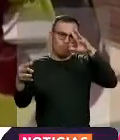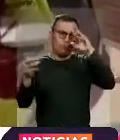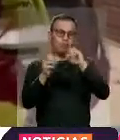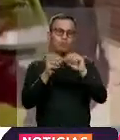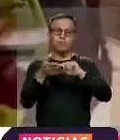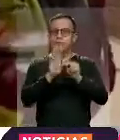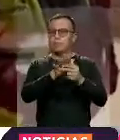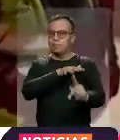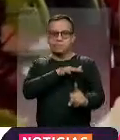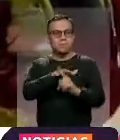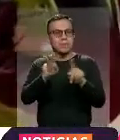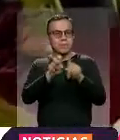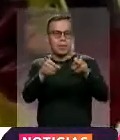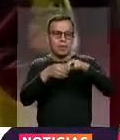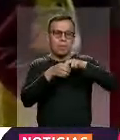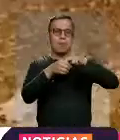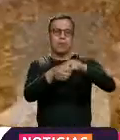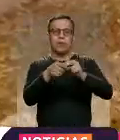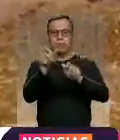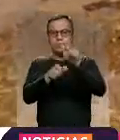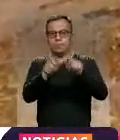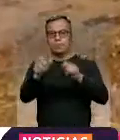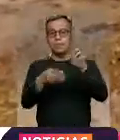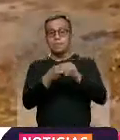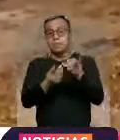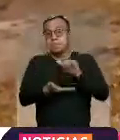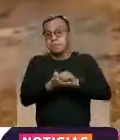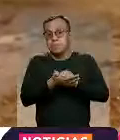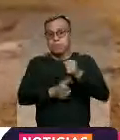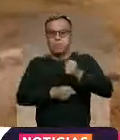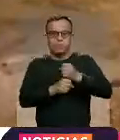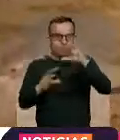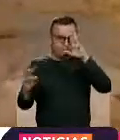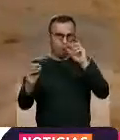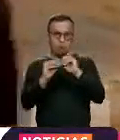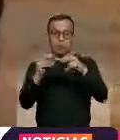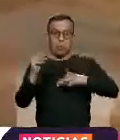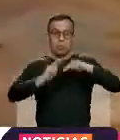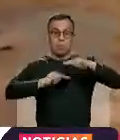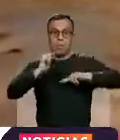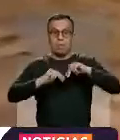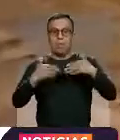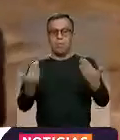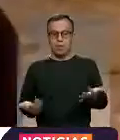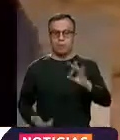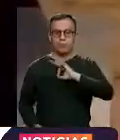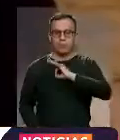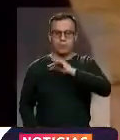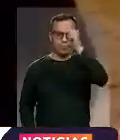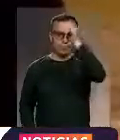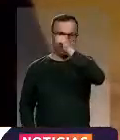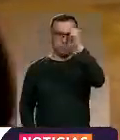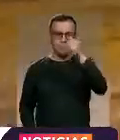que no se afectaría la movilidad de los ciudadanos, por lo cual acordaron que las obras se realizarán los fines de semana en horario nocturno.